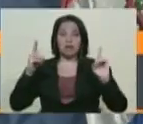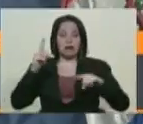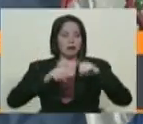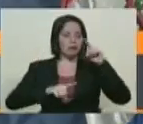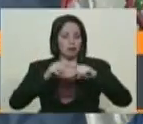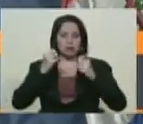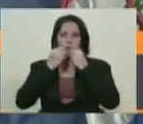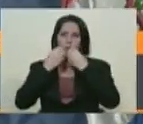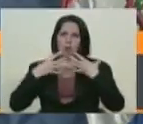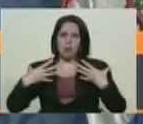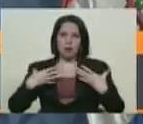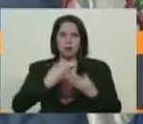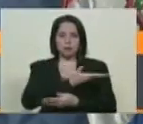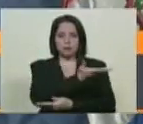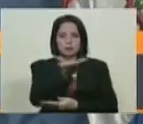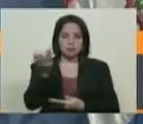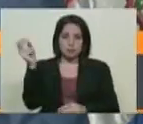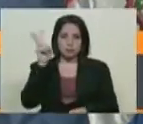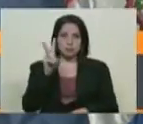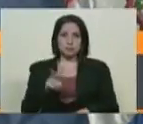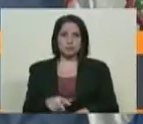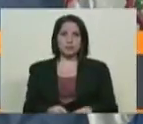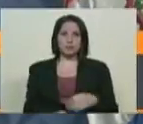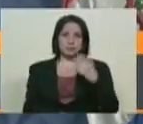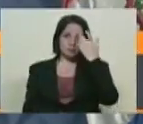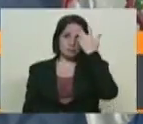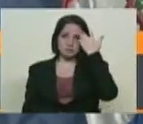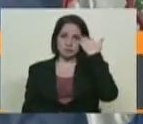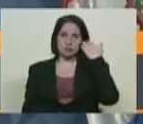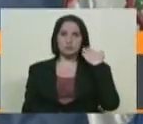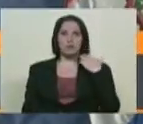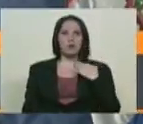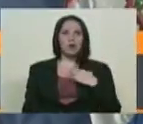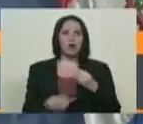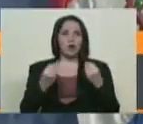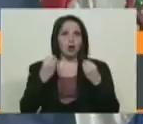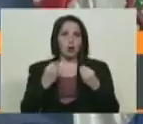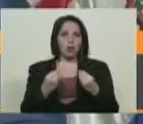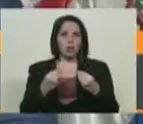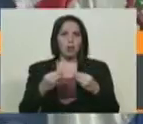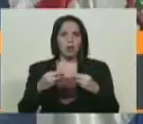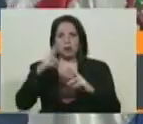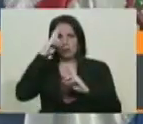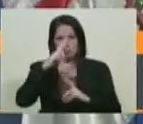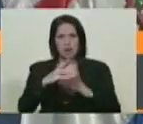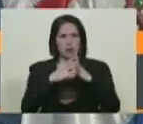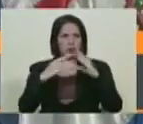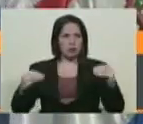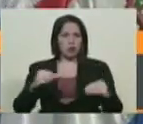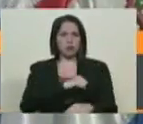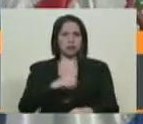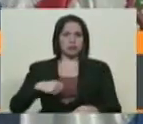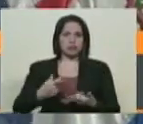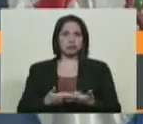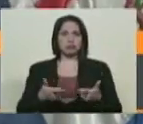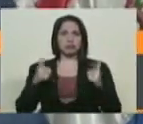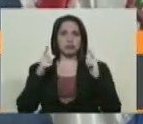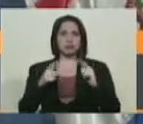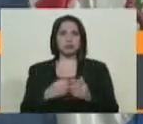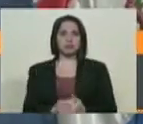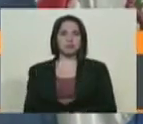pueblo de Venezuela desde el respeto a la soberanía. Gracias. Esto ha